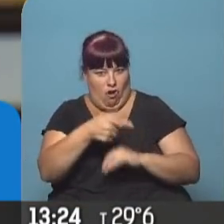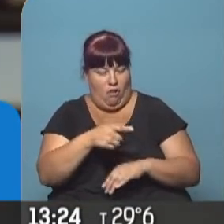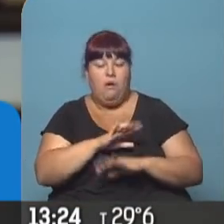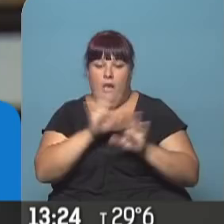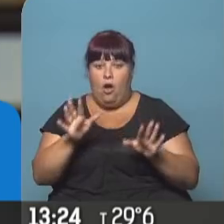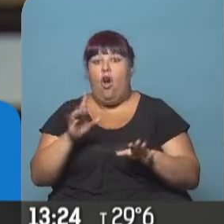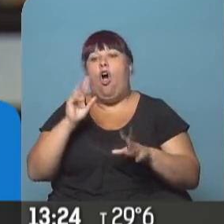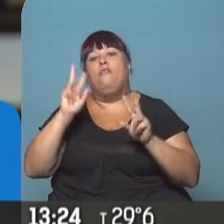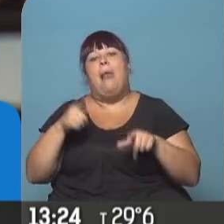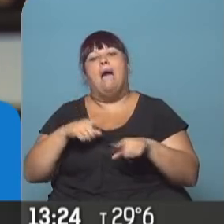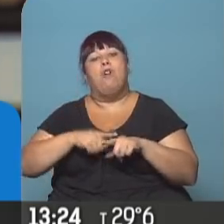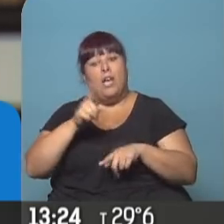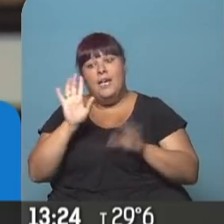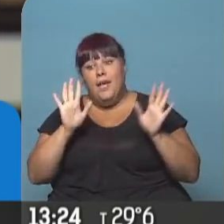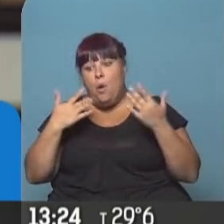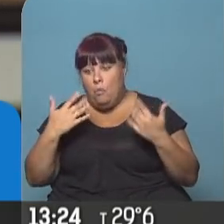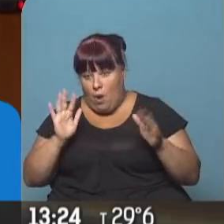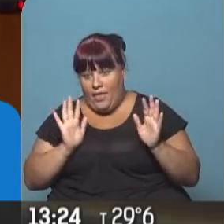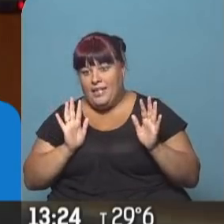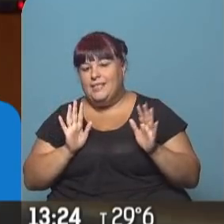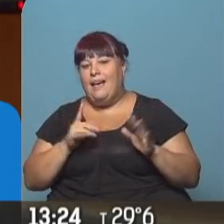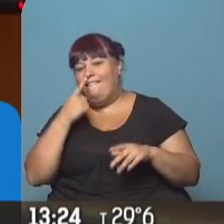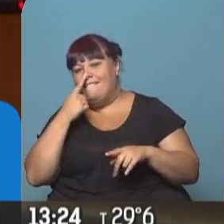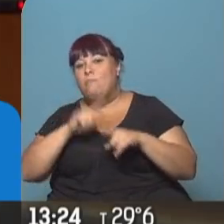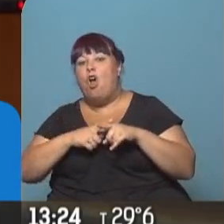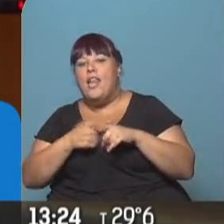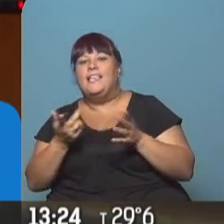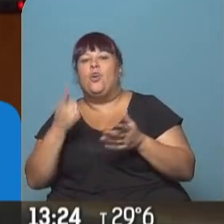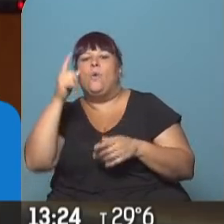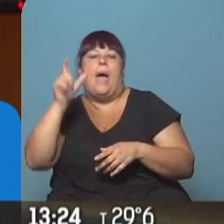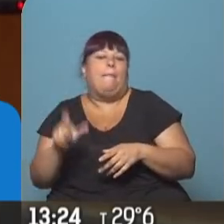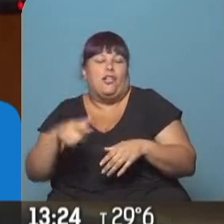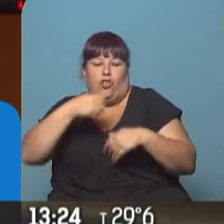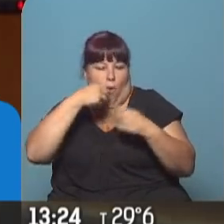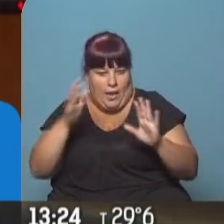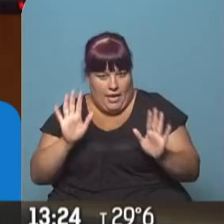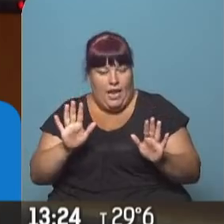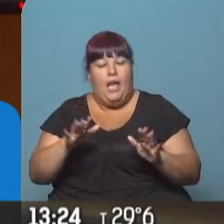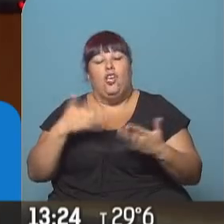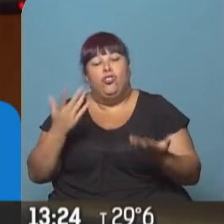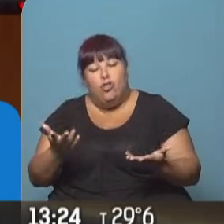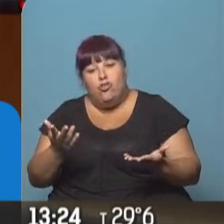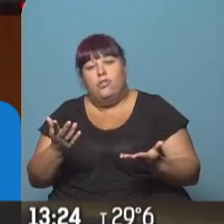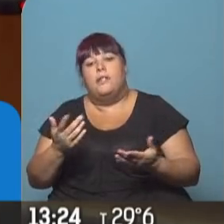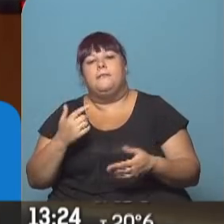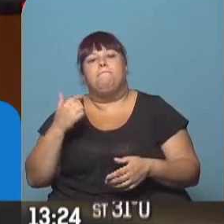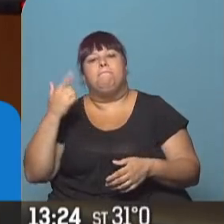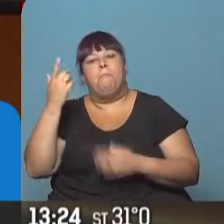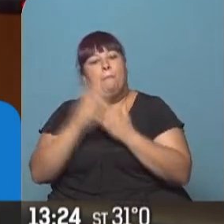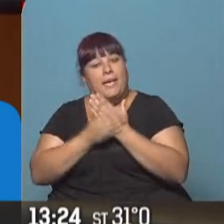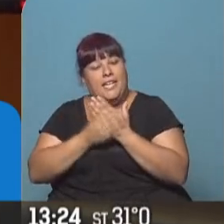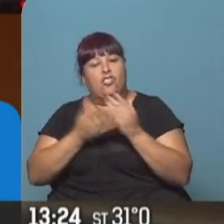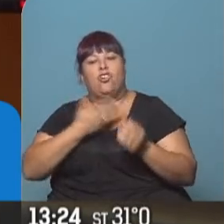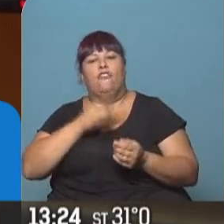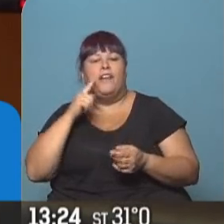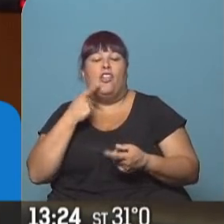Y medidas políticas. Y quizás a lo mejor puede haber algún interés político con respecto a una persona determinada. Entonces lo que el ministro Rogelio